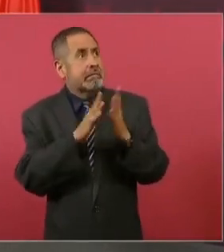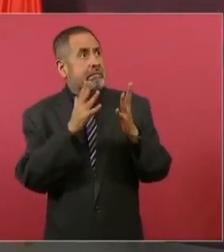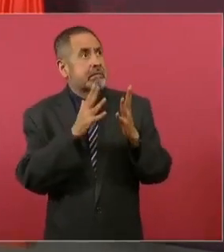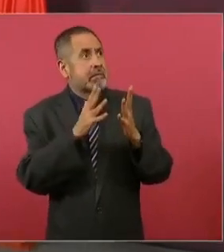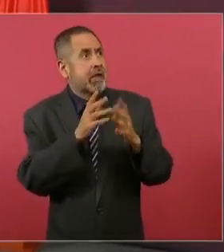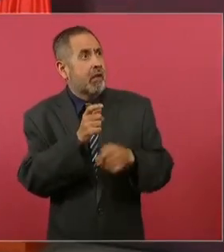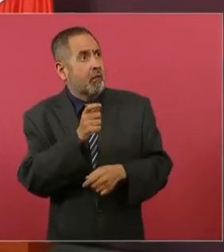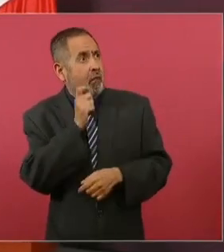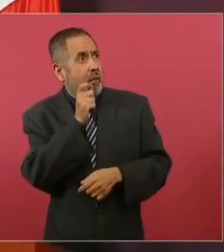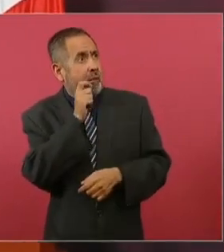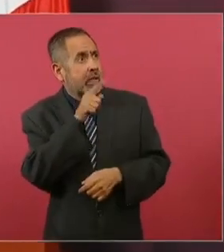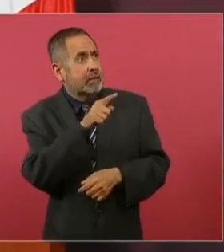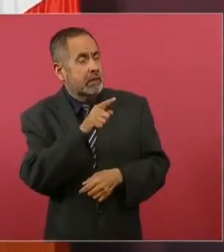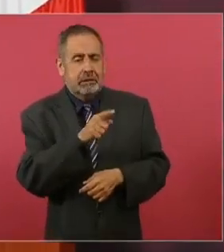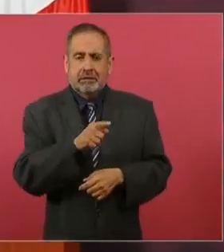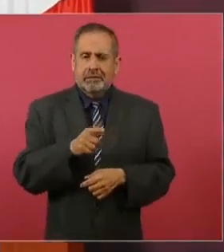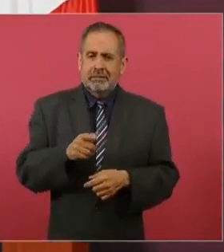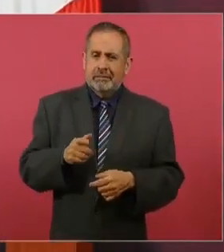Y también,